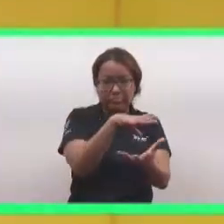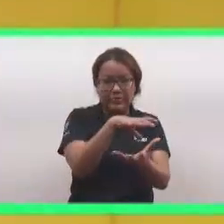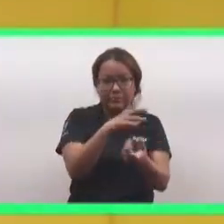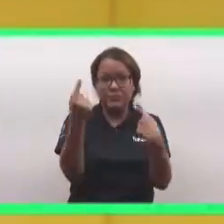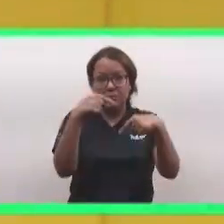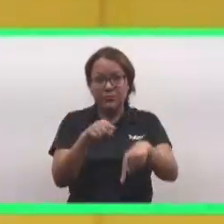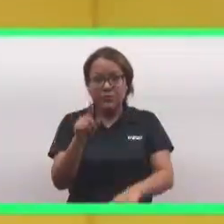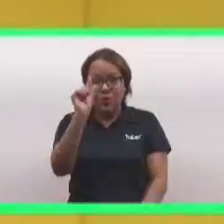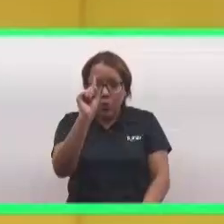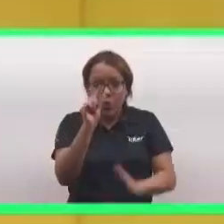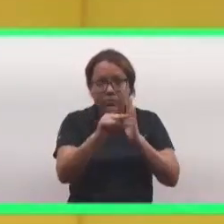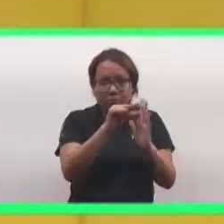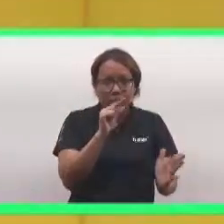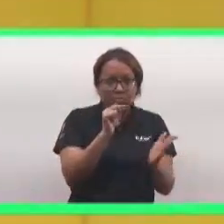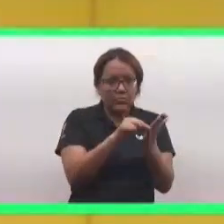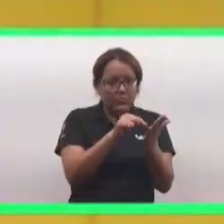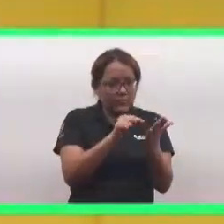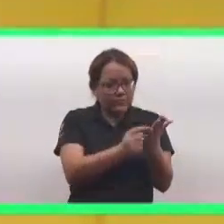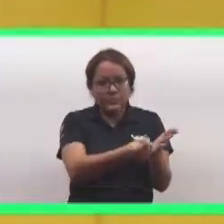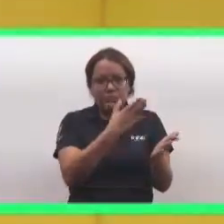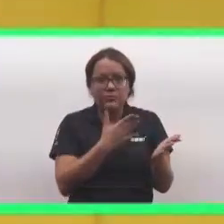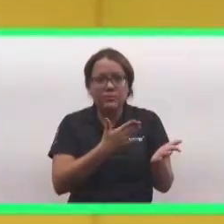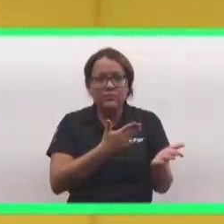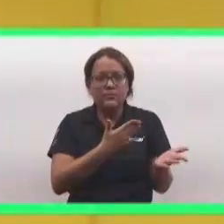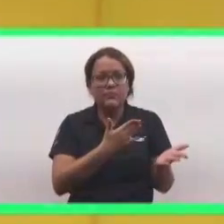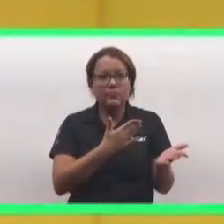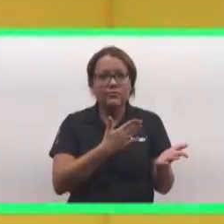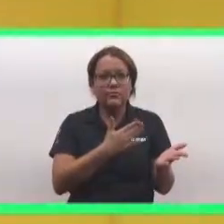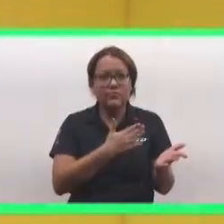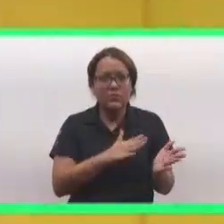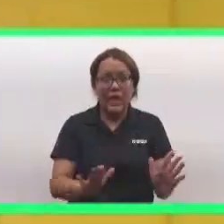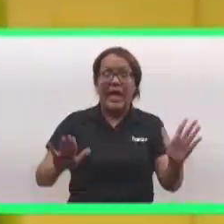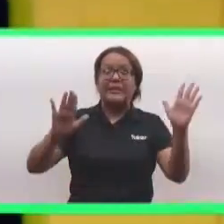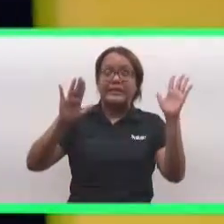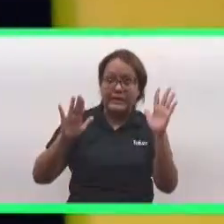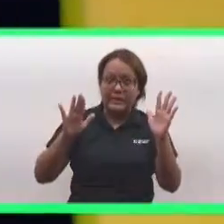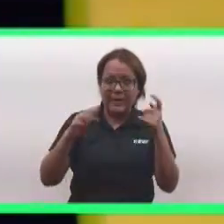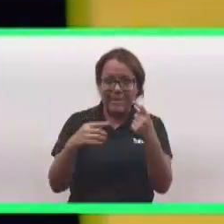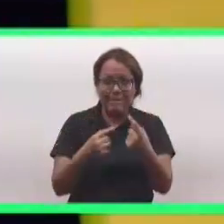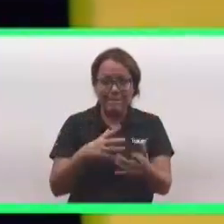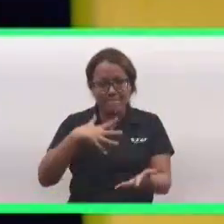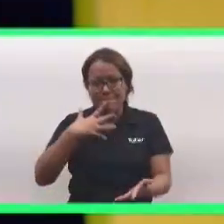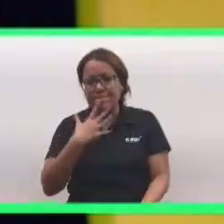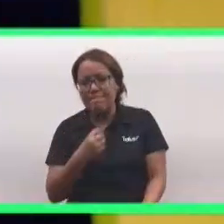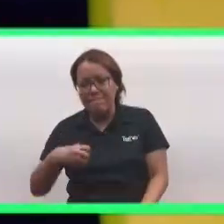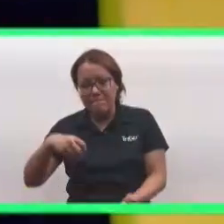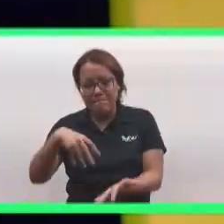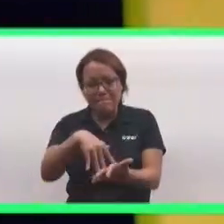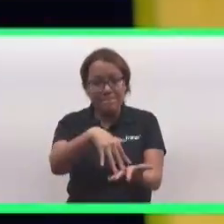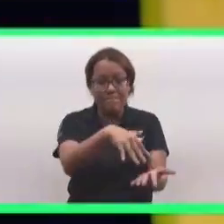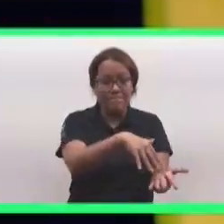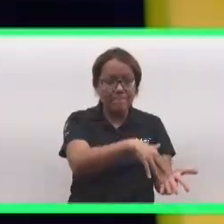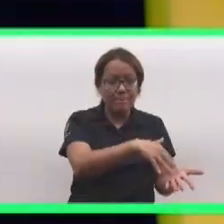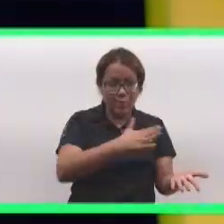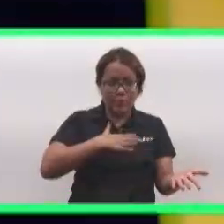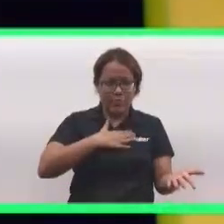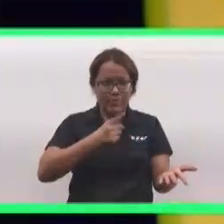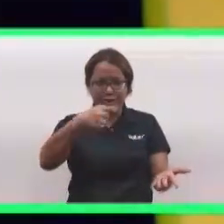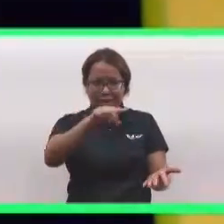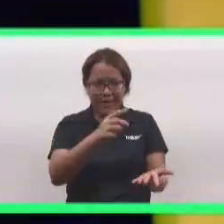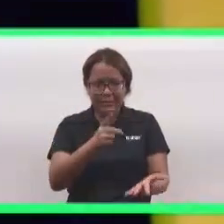Pero hay un versículo en ese libro que dice, si se humillare mi pueblo, sobre el cual mi nombre es